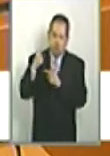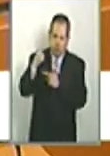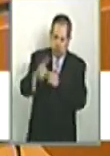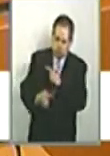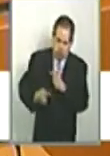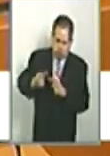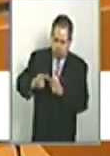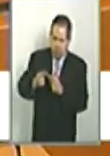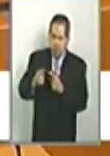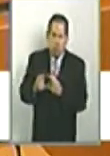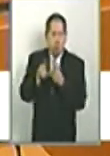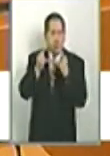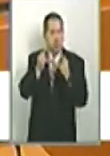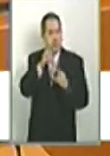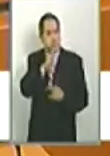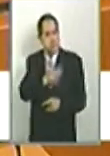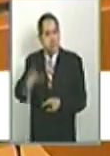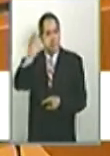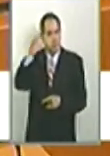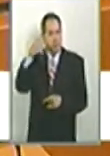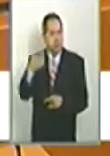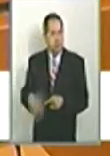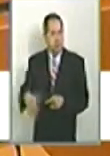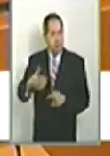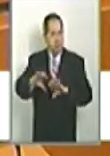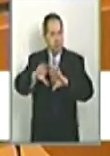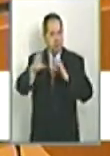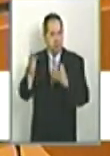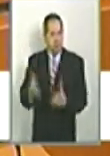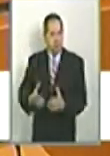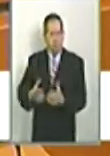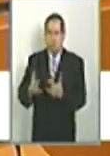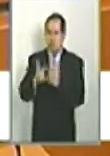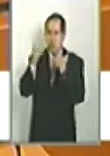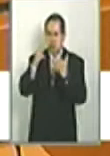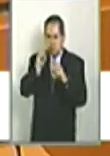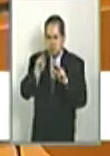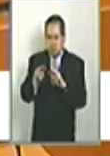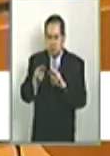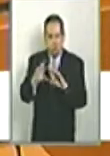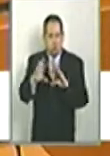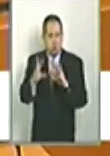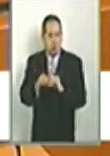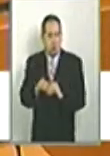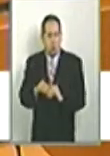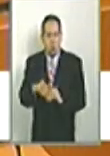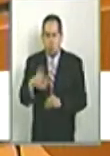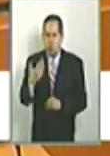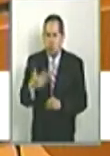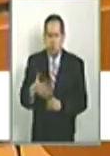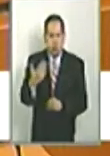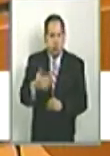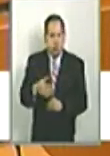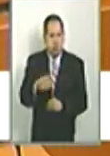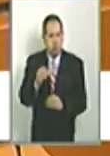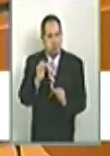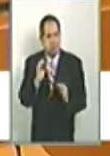yo, en el Congreso de la Unión visto en su conjunto. Para los